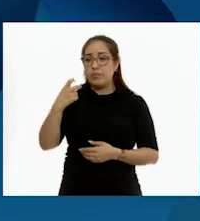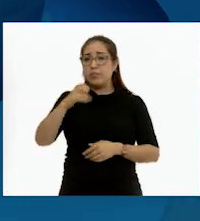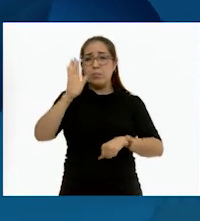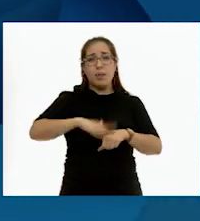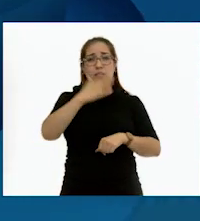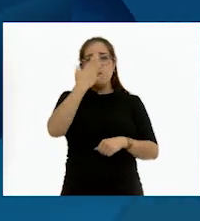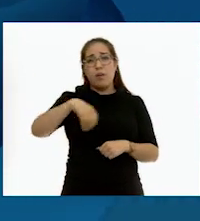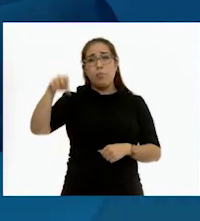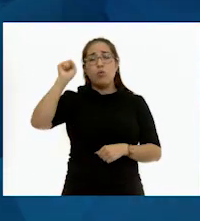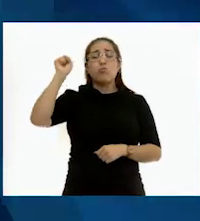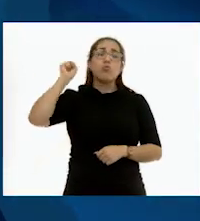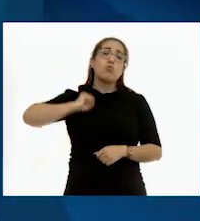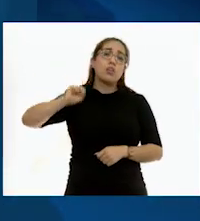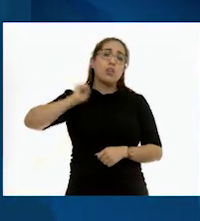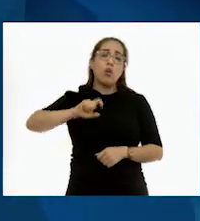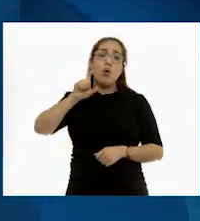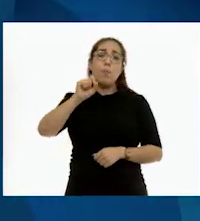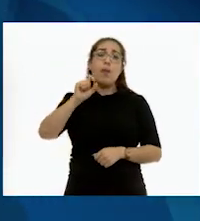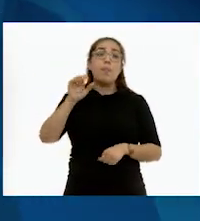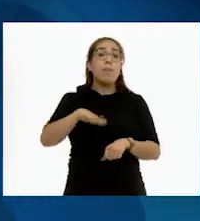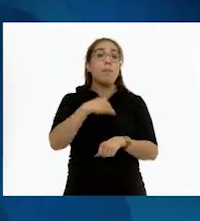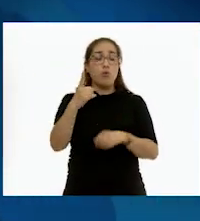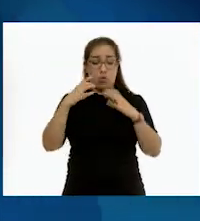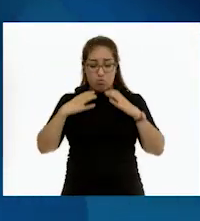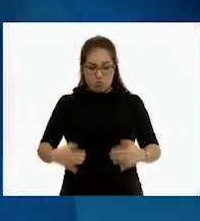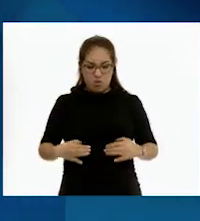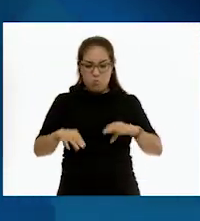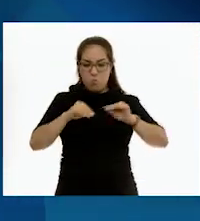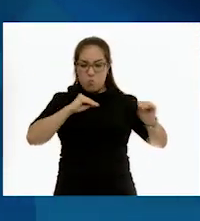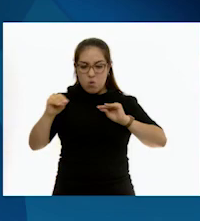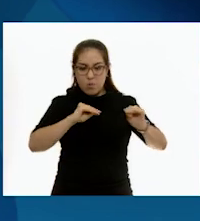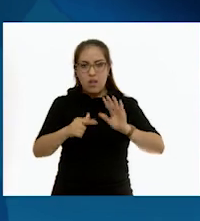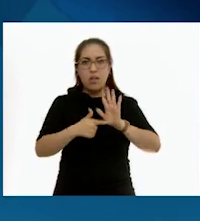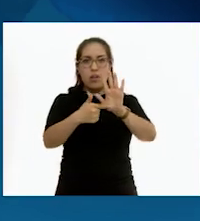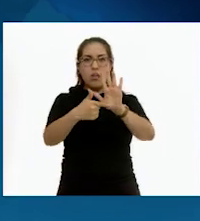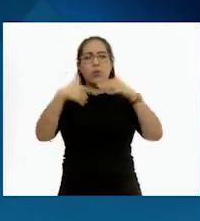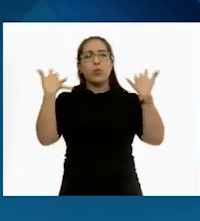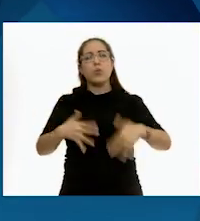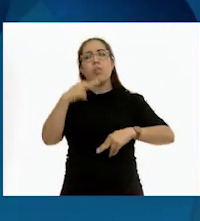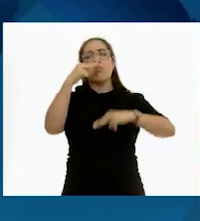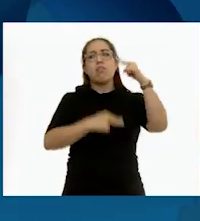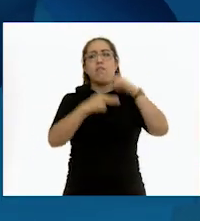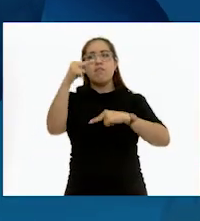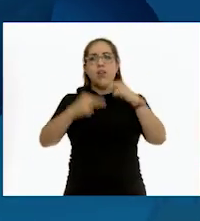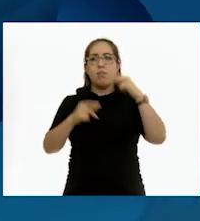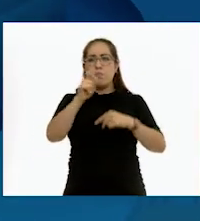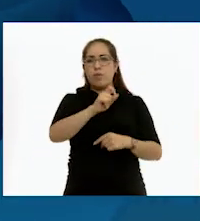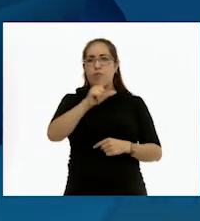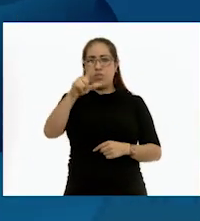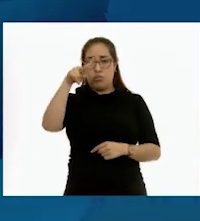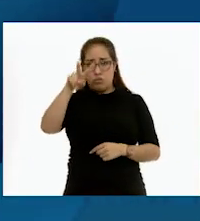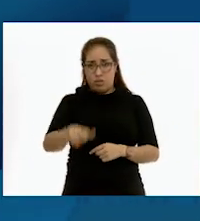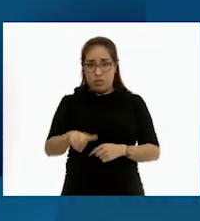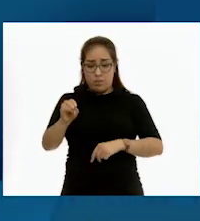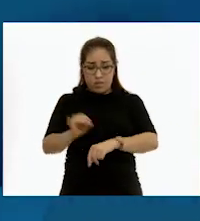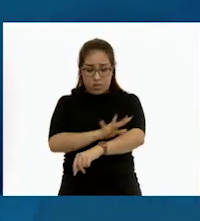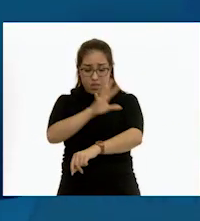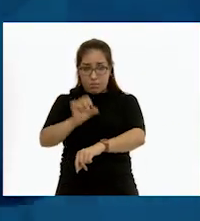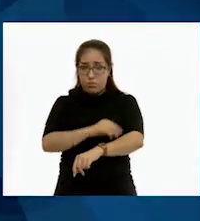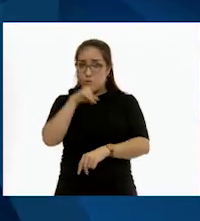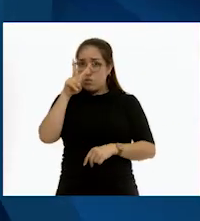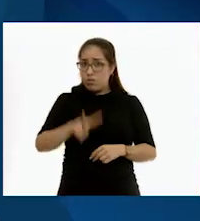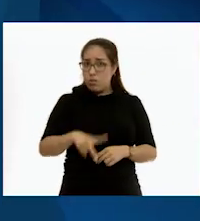famoso del siglo XX porque llevó la expresividad de la pantomima a un gran nivel de perfección y sensibilidad, por lo que logró